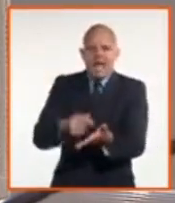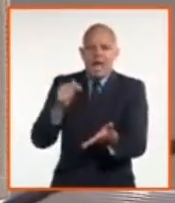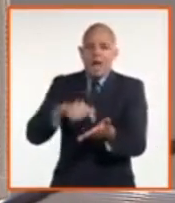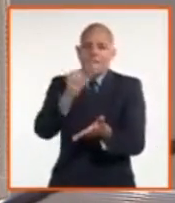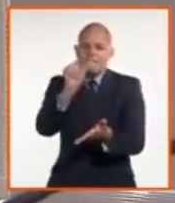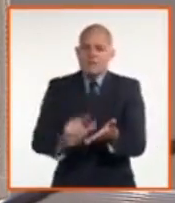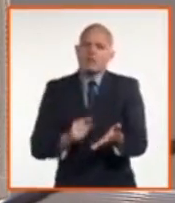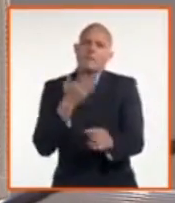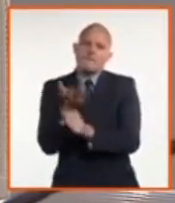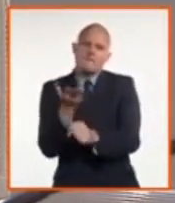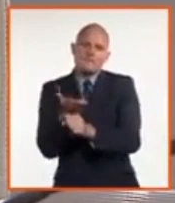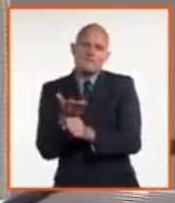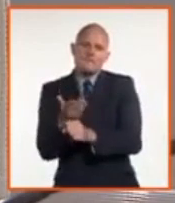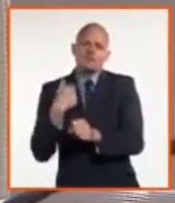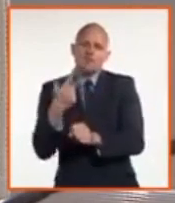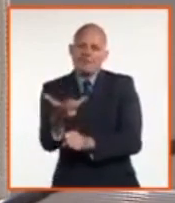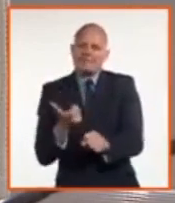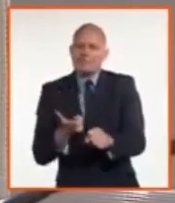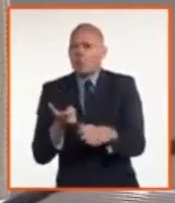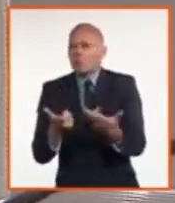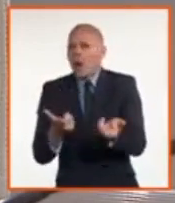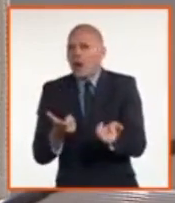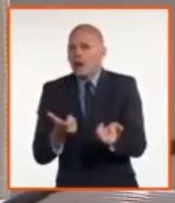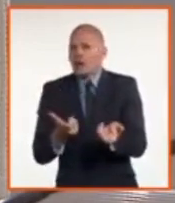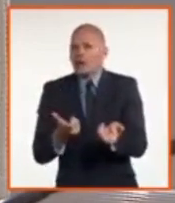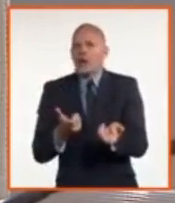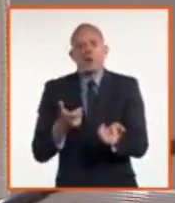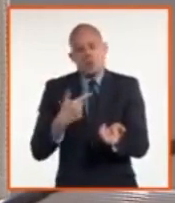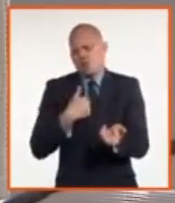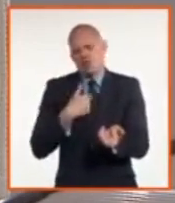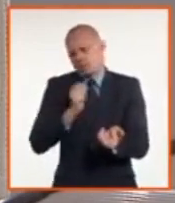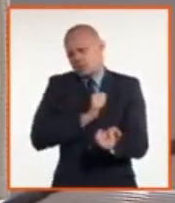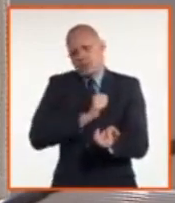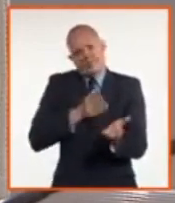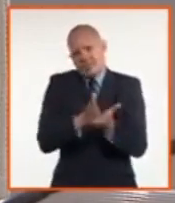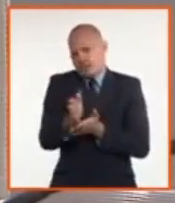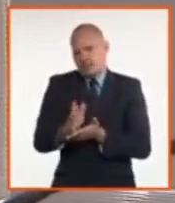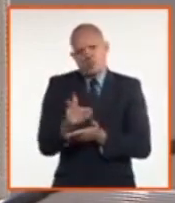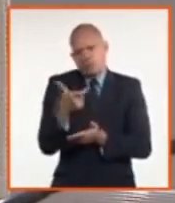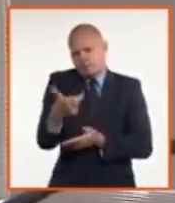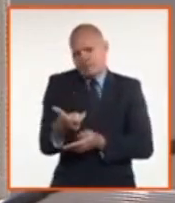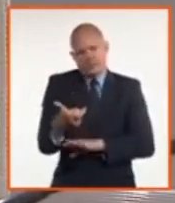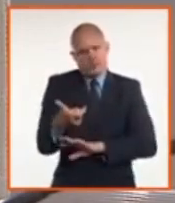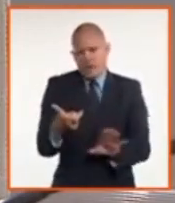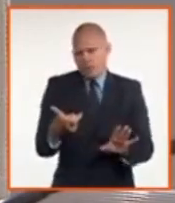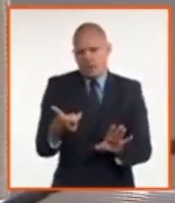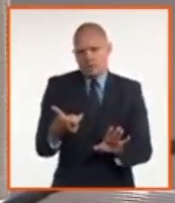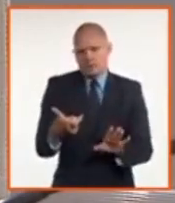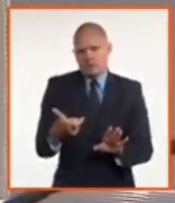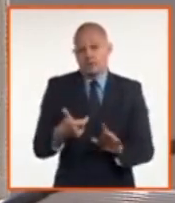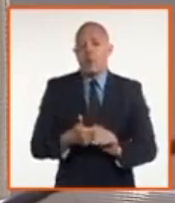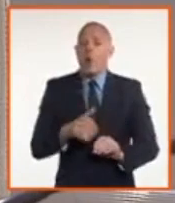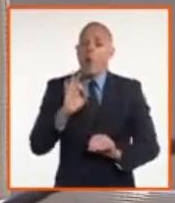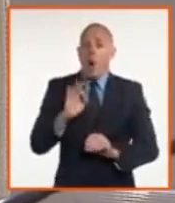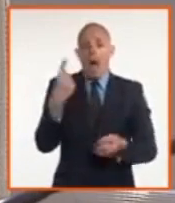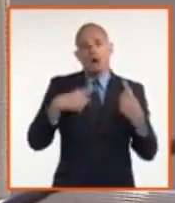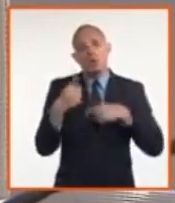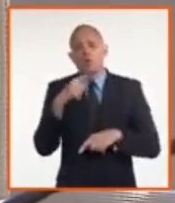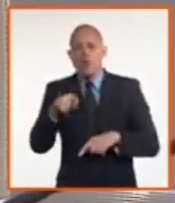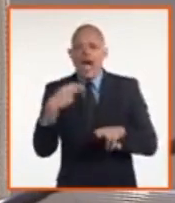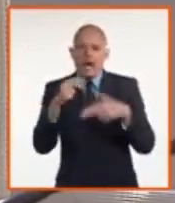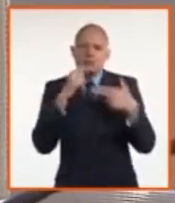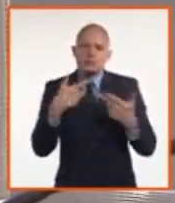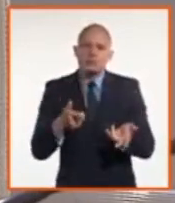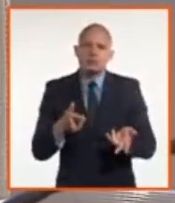banco que la operación de que le compre la divisa por tanto yo creo que también ahí